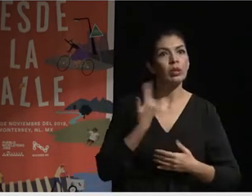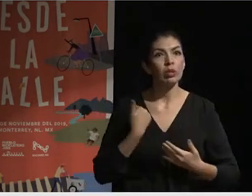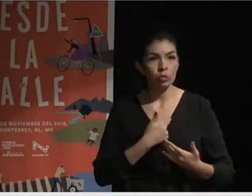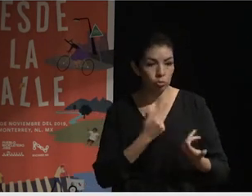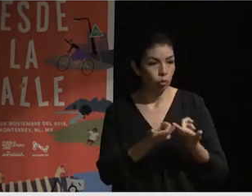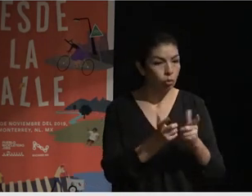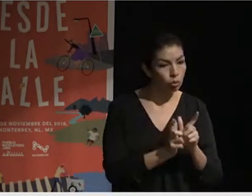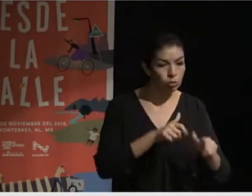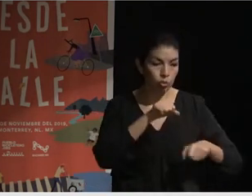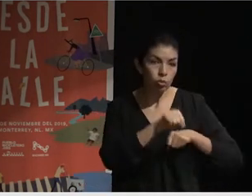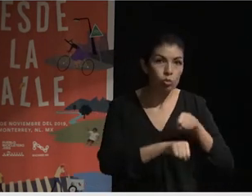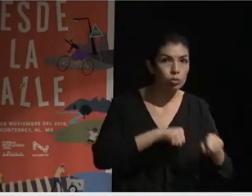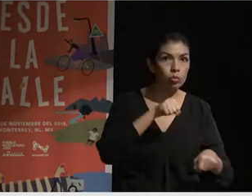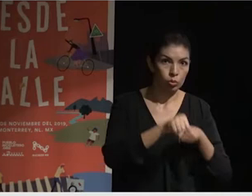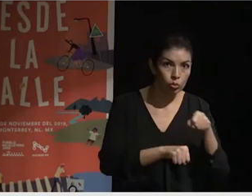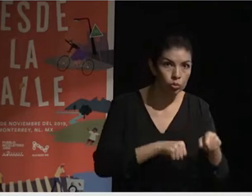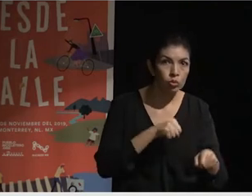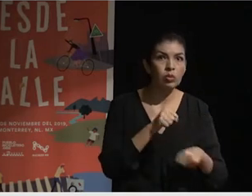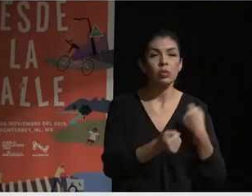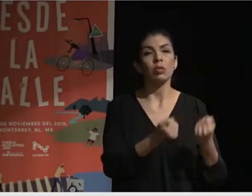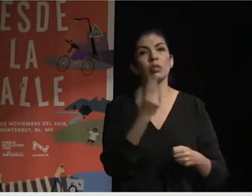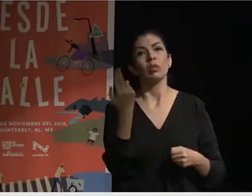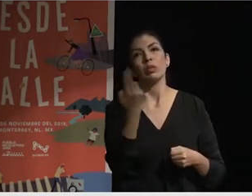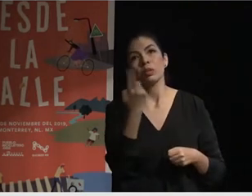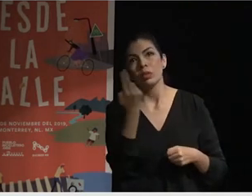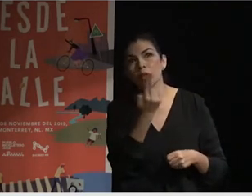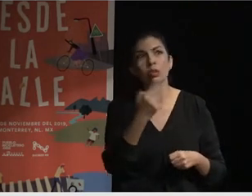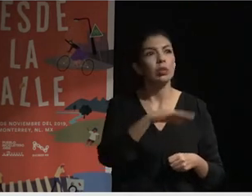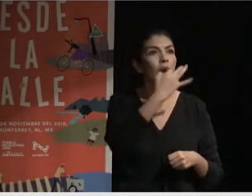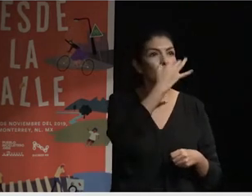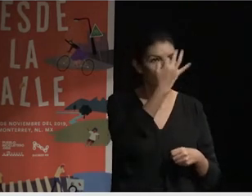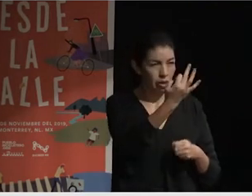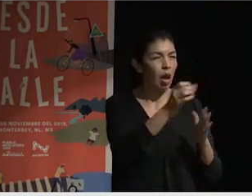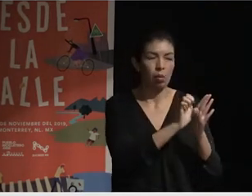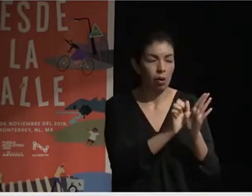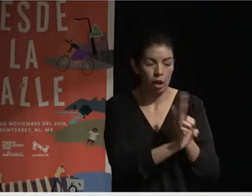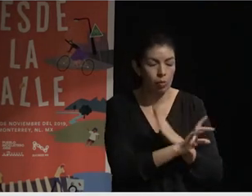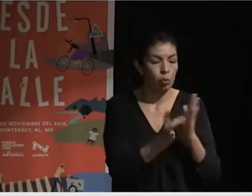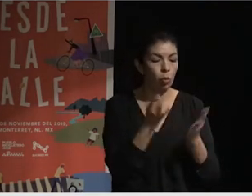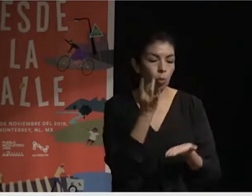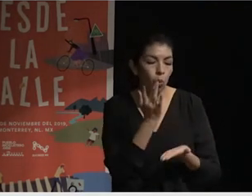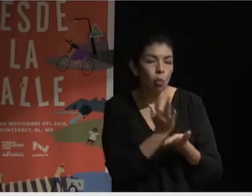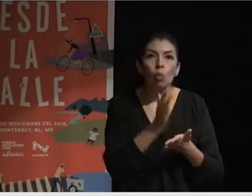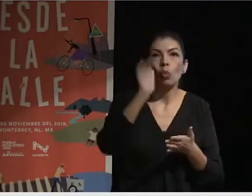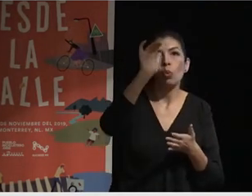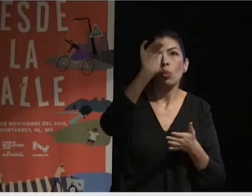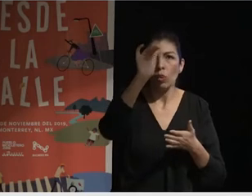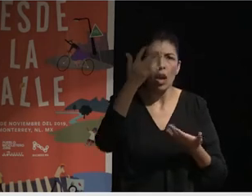la política pública, pero yo no ya nada más luchar que queremos un espacio de una ciclovía y no sé qué, no, sino vincularnos con grupos de